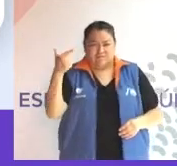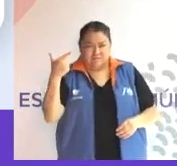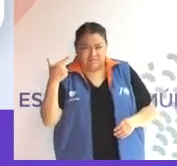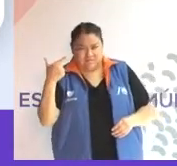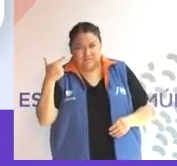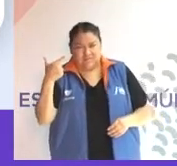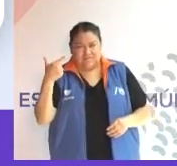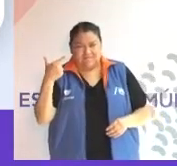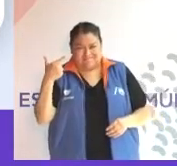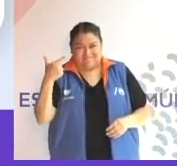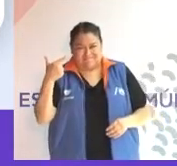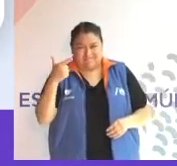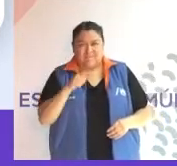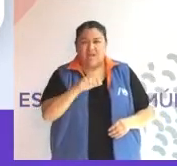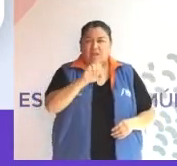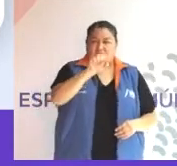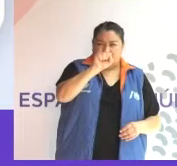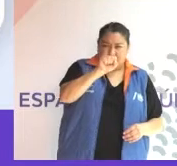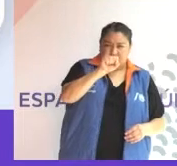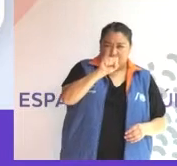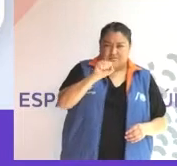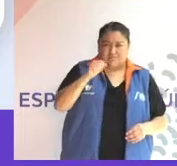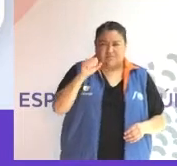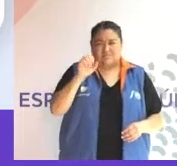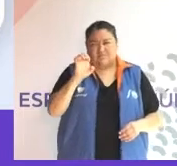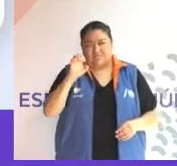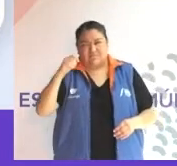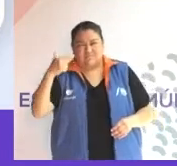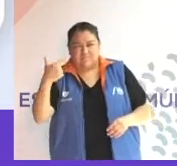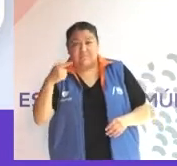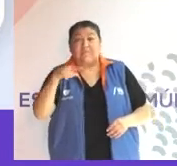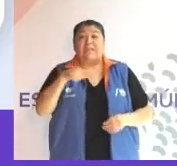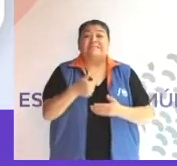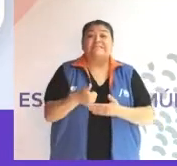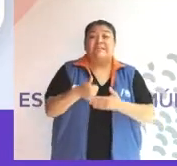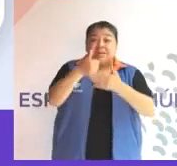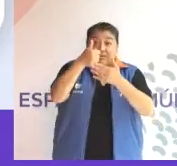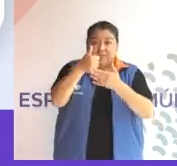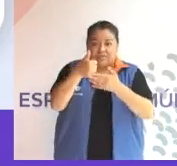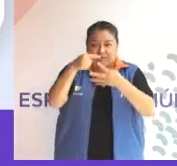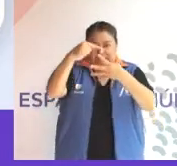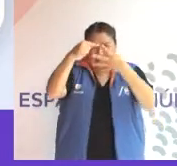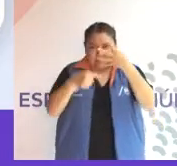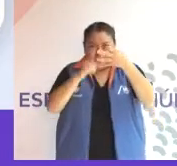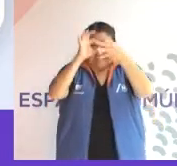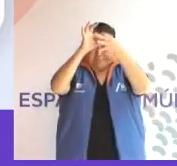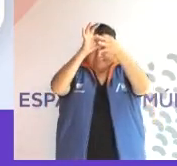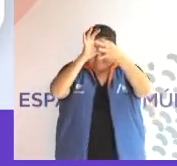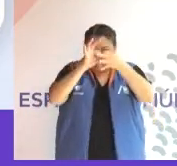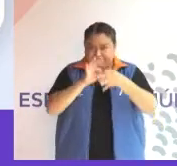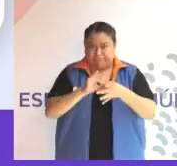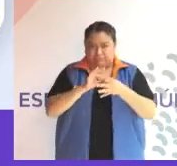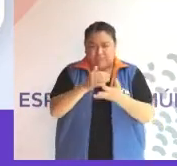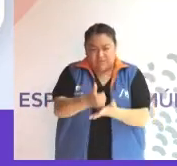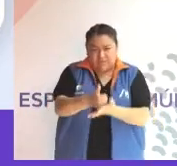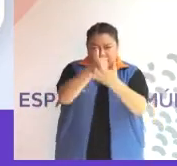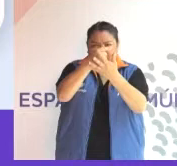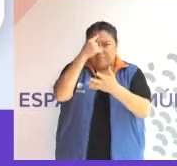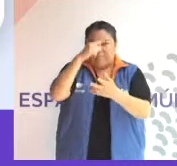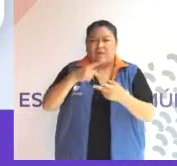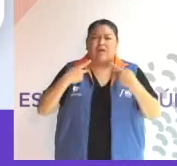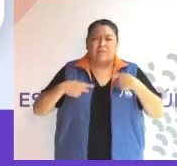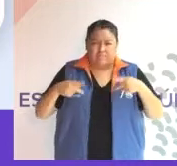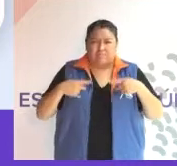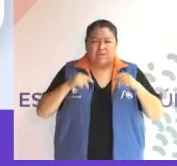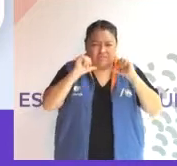Social and Governance. Creo que esa es una tendencia que nos va a ayudar a alinear todo esto, y eso debería de ayudar a las